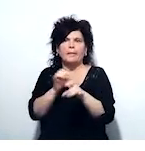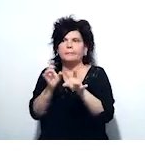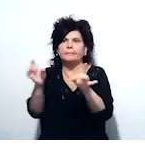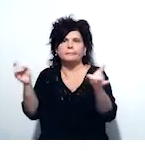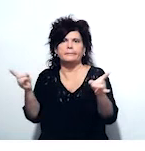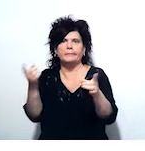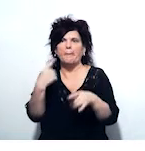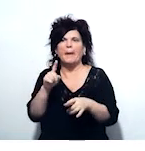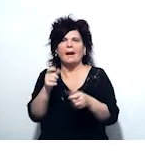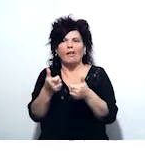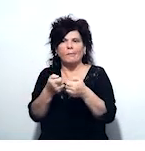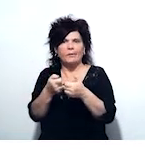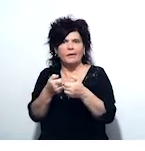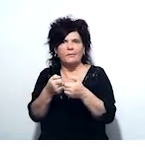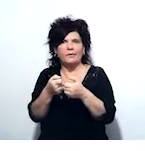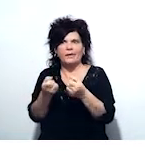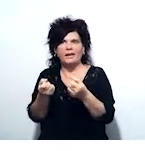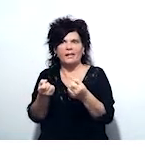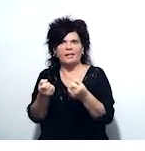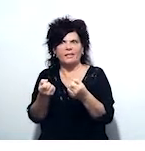telefonía móvil no da gripe.